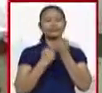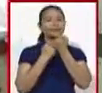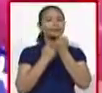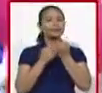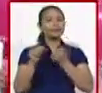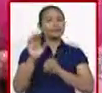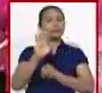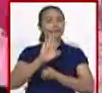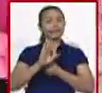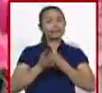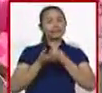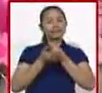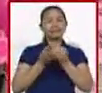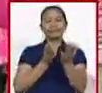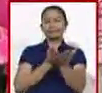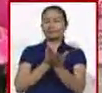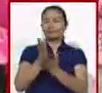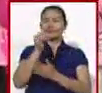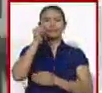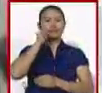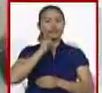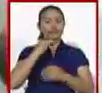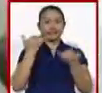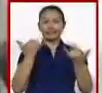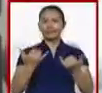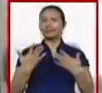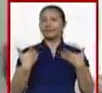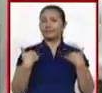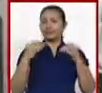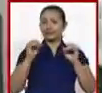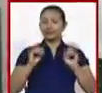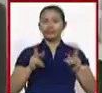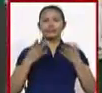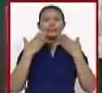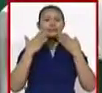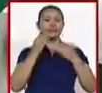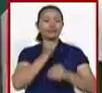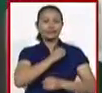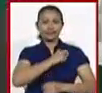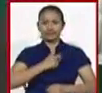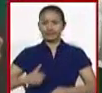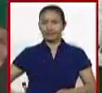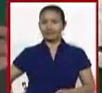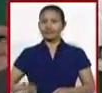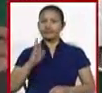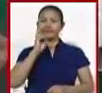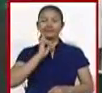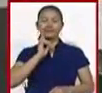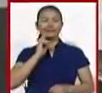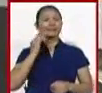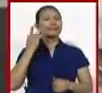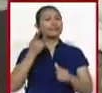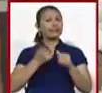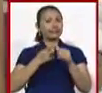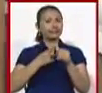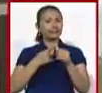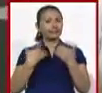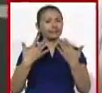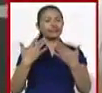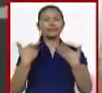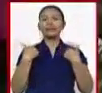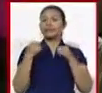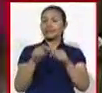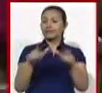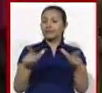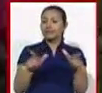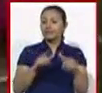el apoyo a los derechos de las niñas. Hoy tengo la oportunidad de agradecer al gobernador Rubén Costas, primero, porque ha dado espacio